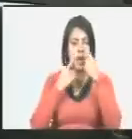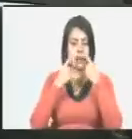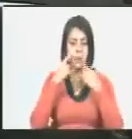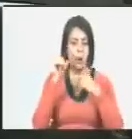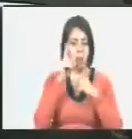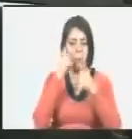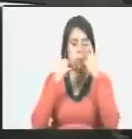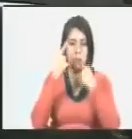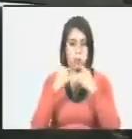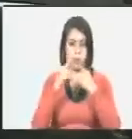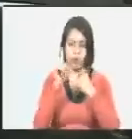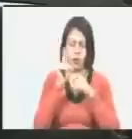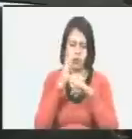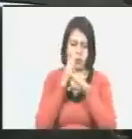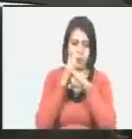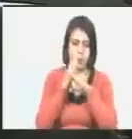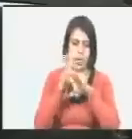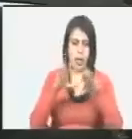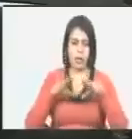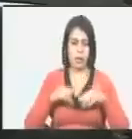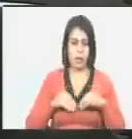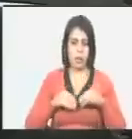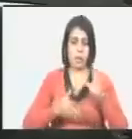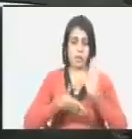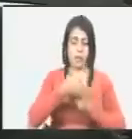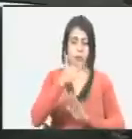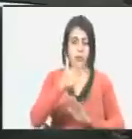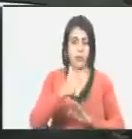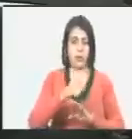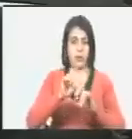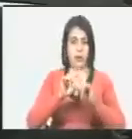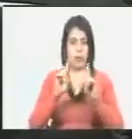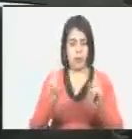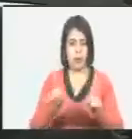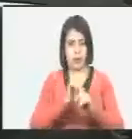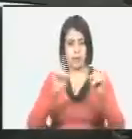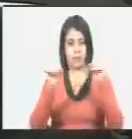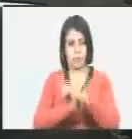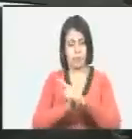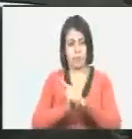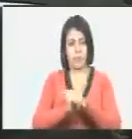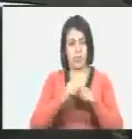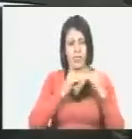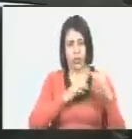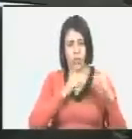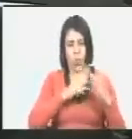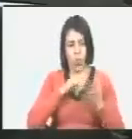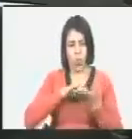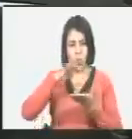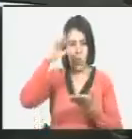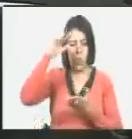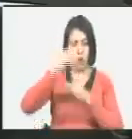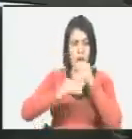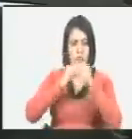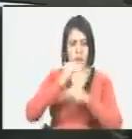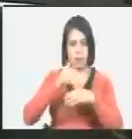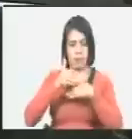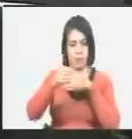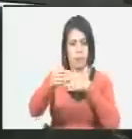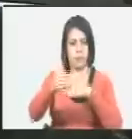lloran por no aceptar que se ha ido, pena convertida en gloria, amanecer